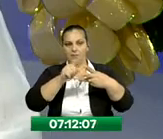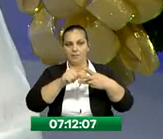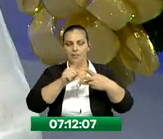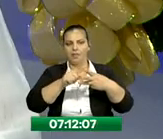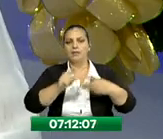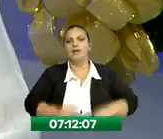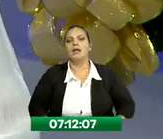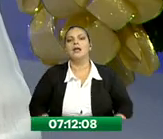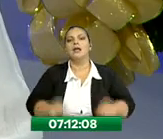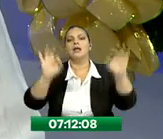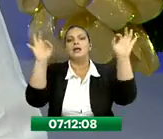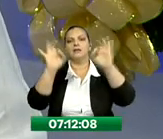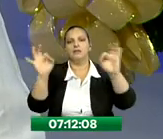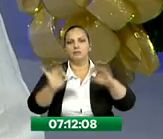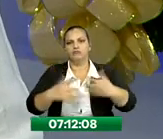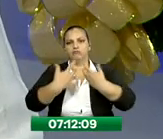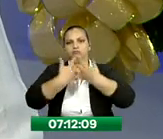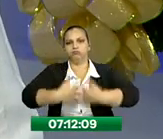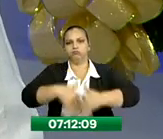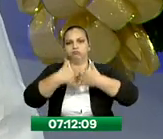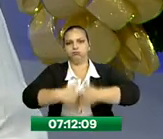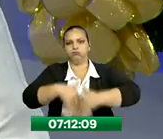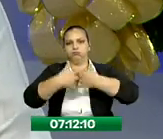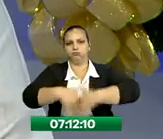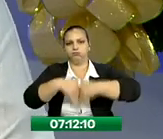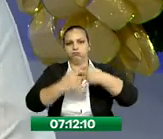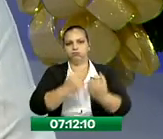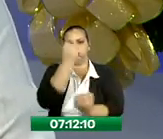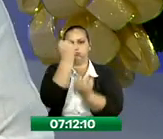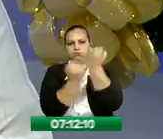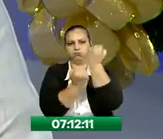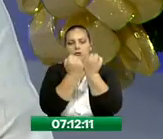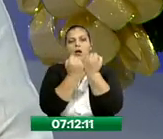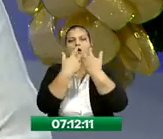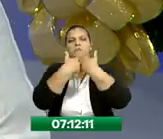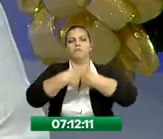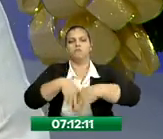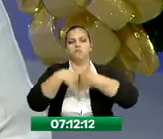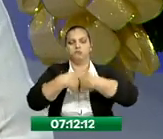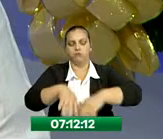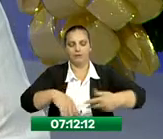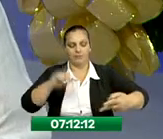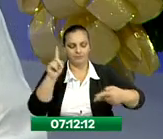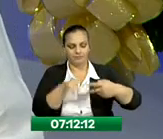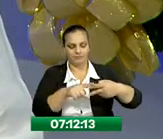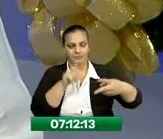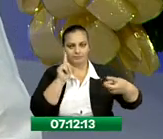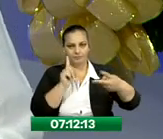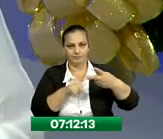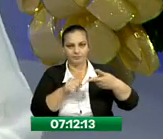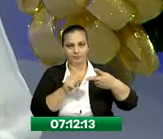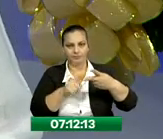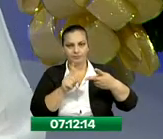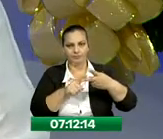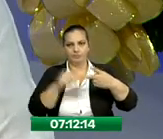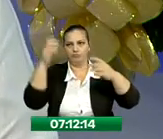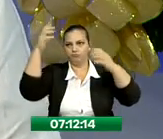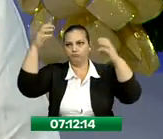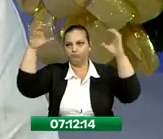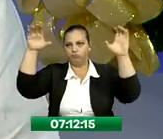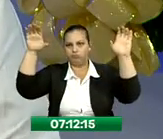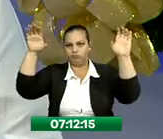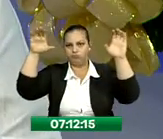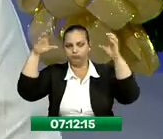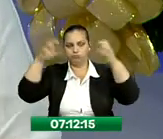CENEL, tenía básicamente problemas con la provisión y la regularidad del servicio público, problemas